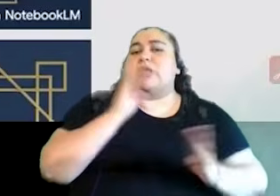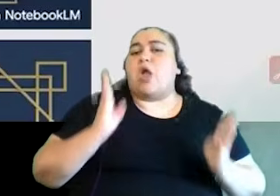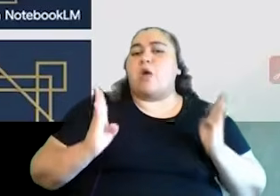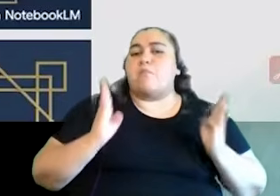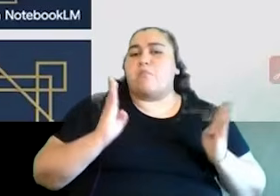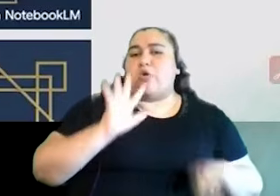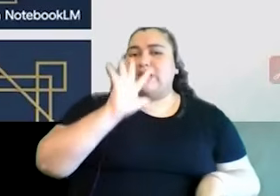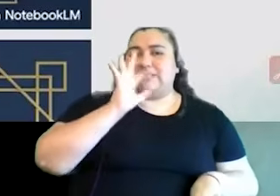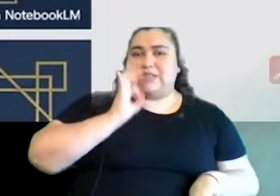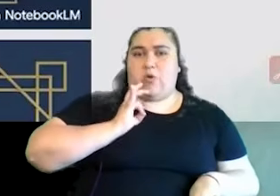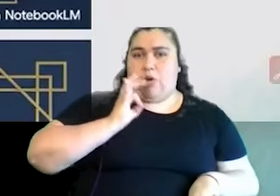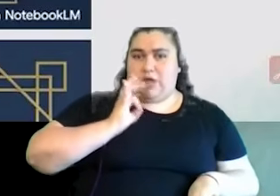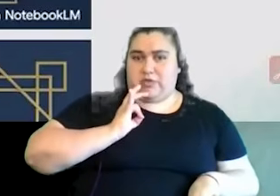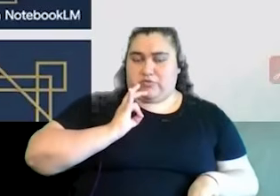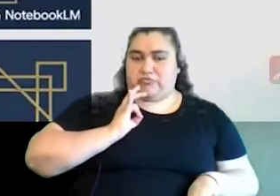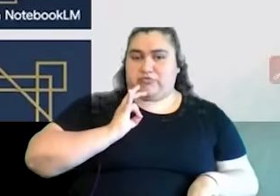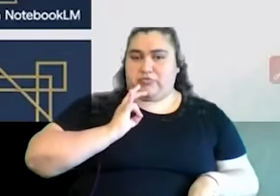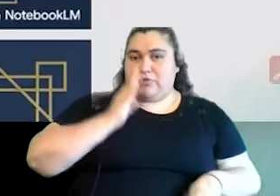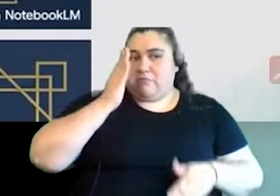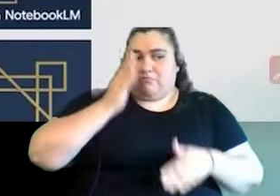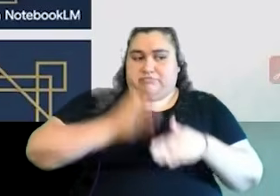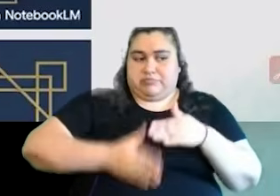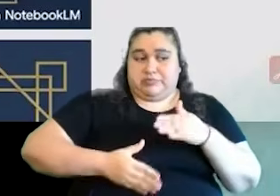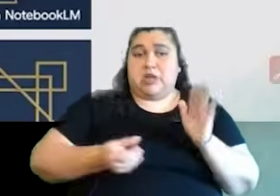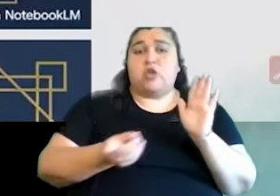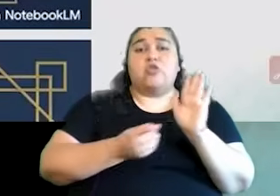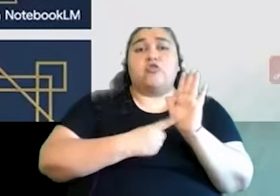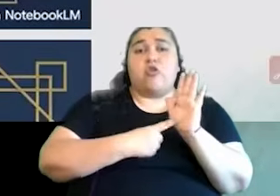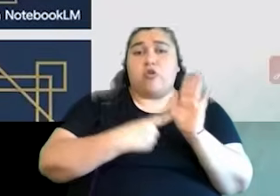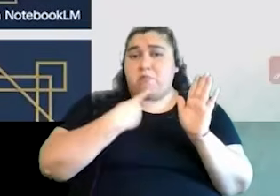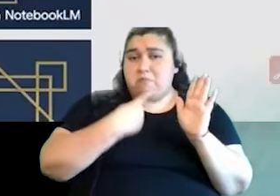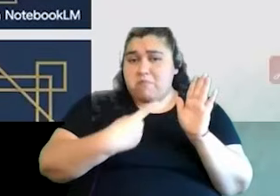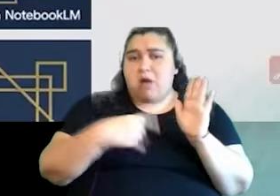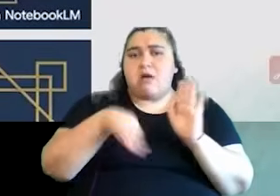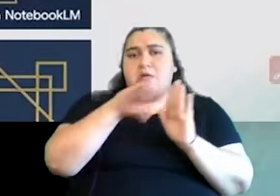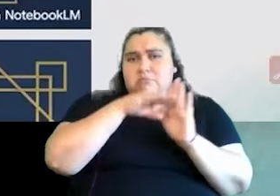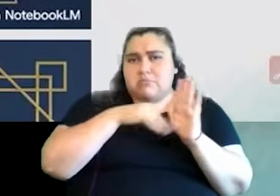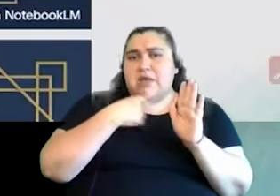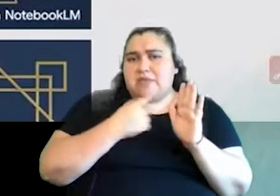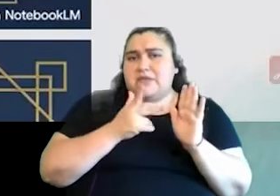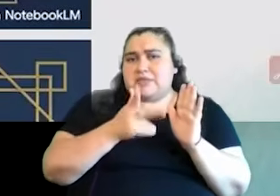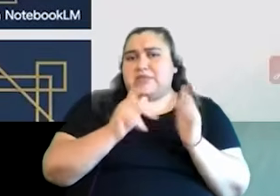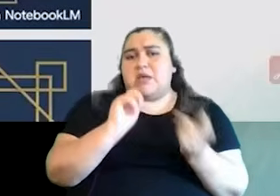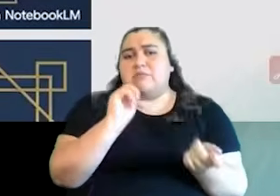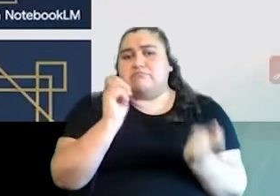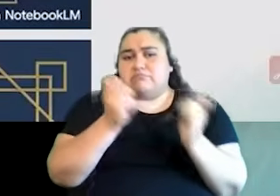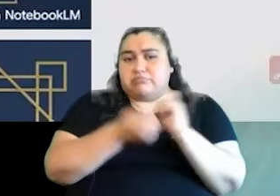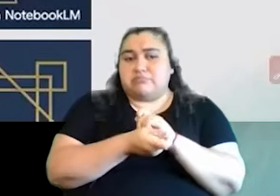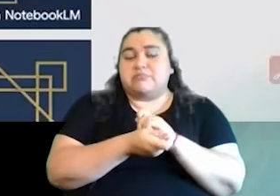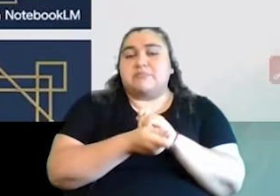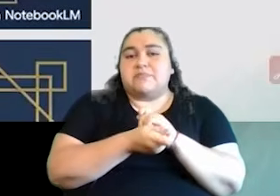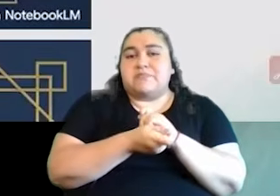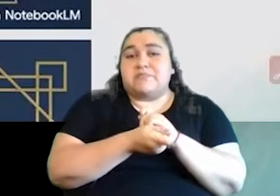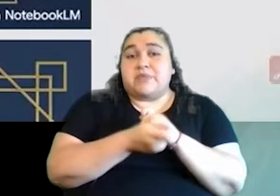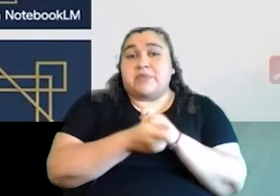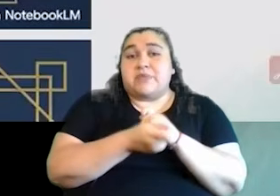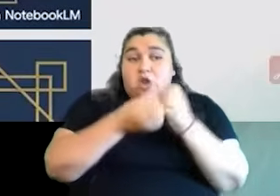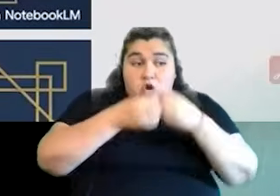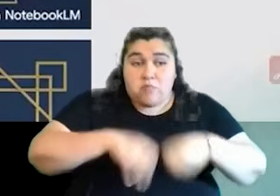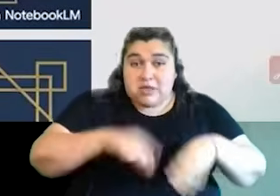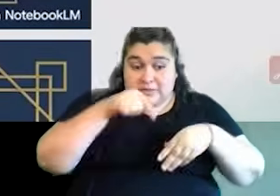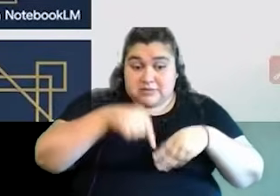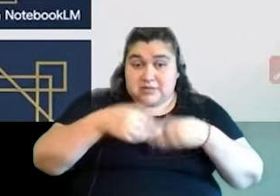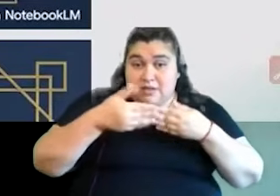años. La norma establece, esta modificación que hace la 27799, que a partir de ahora, en